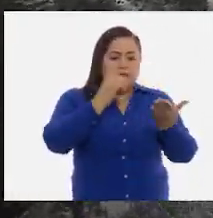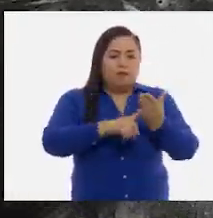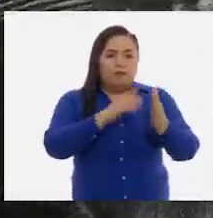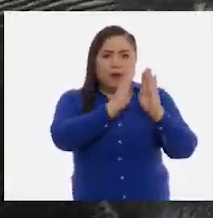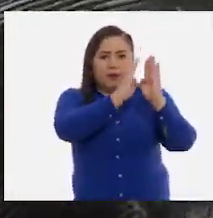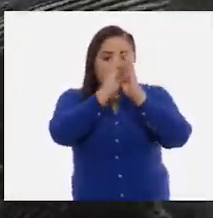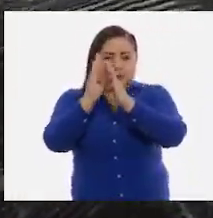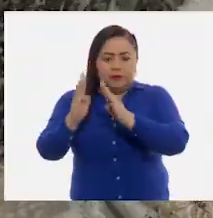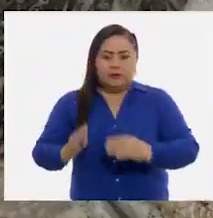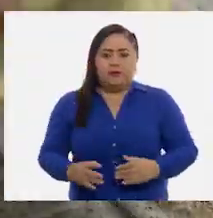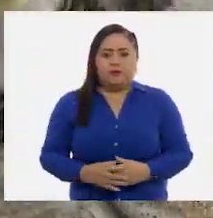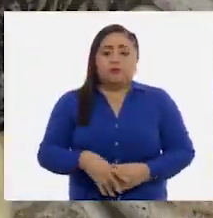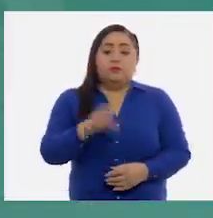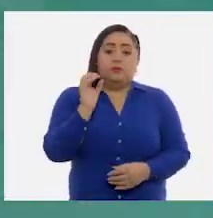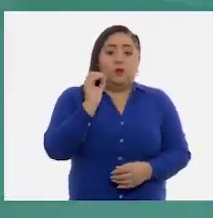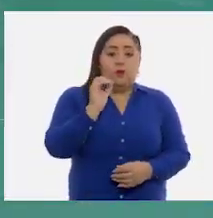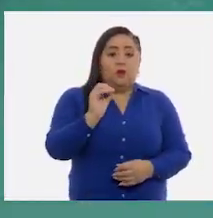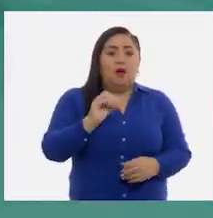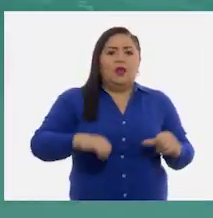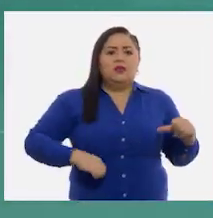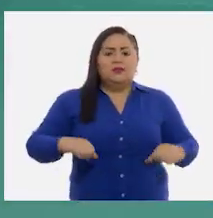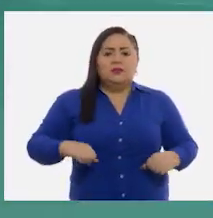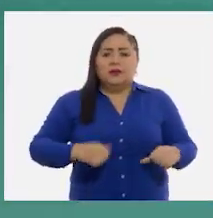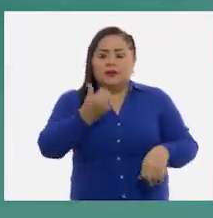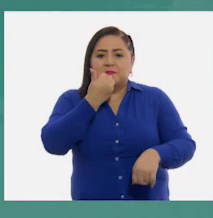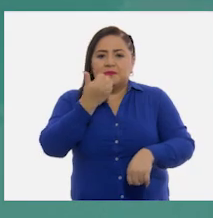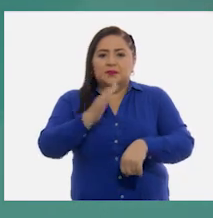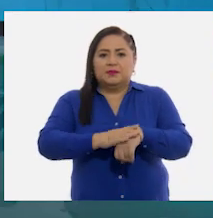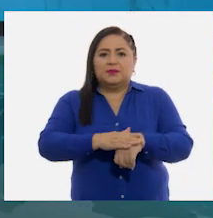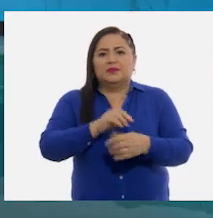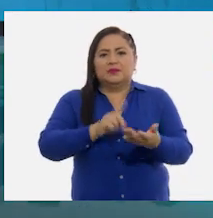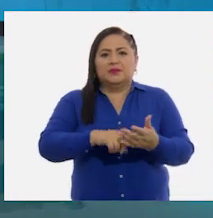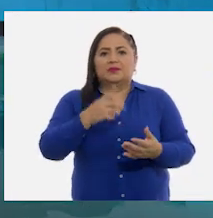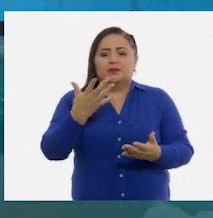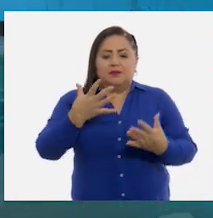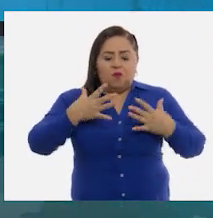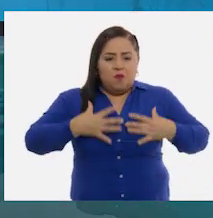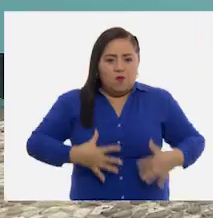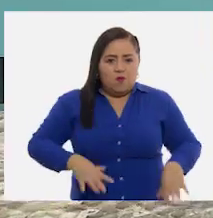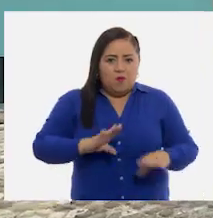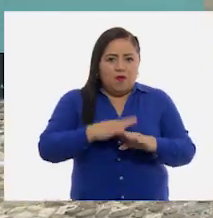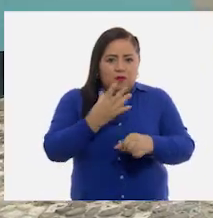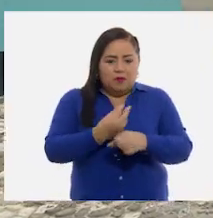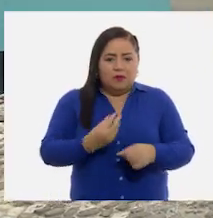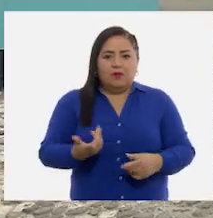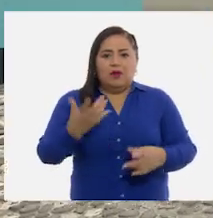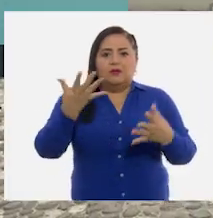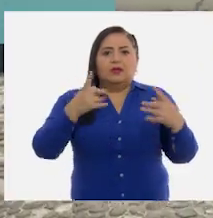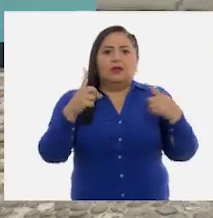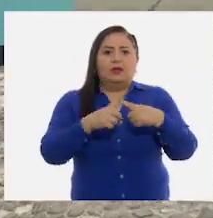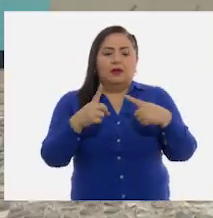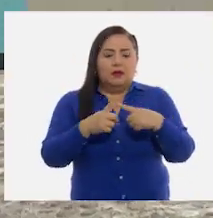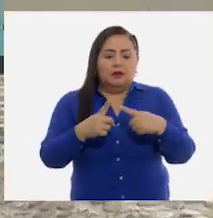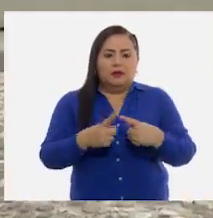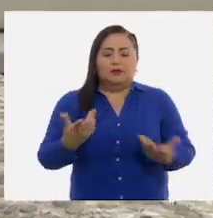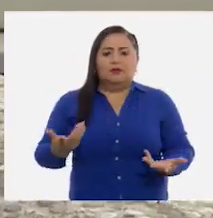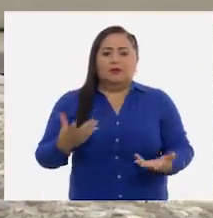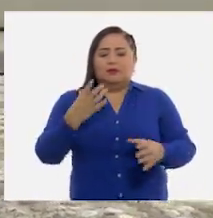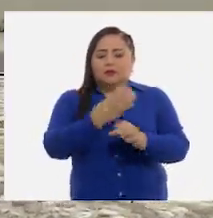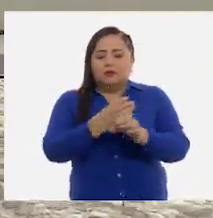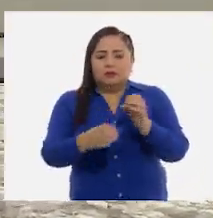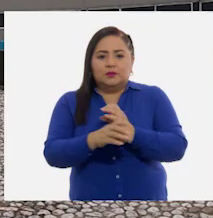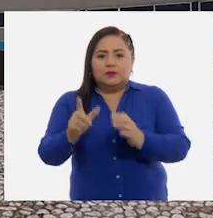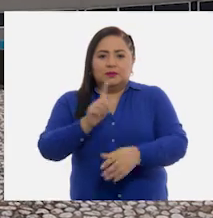biblioteca o actividades administrativas, que es arreglo de uniformes, hacer tus tareas, arreglar tus